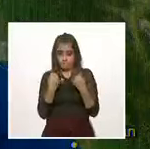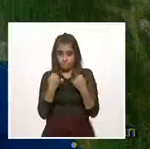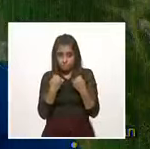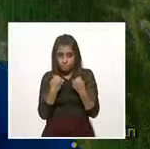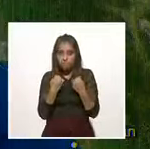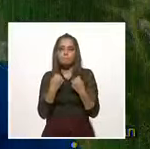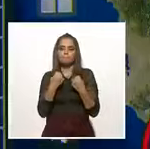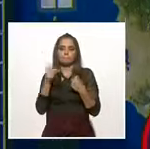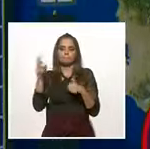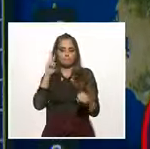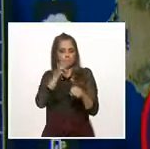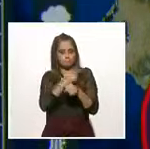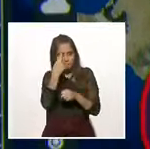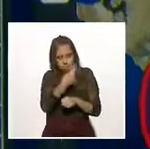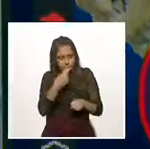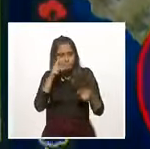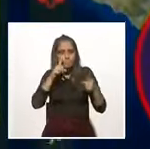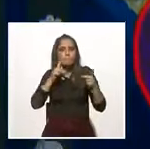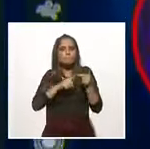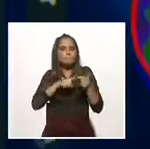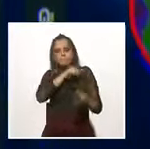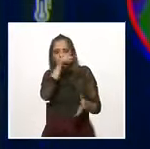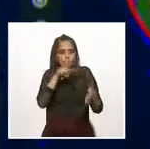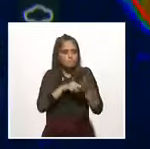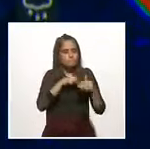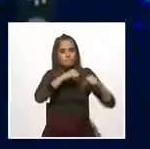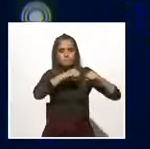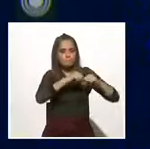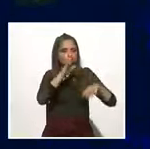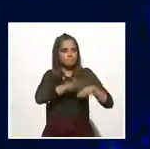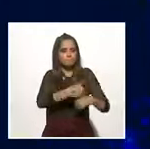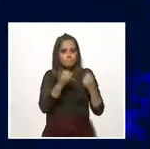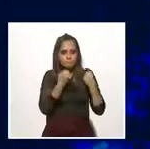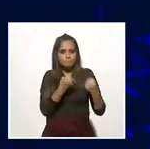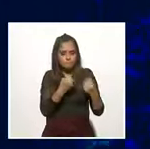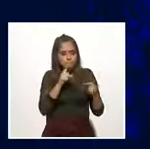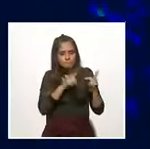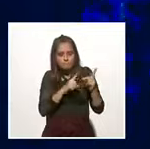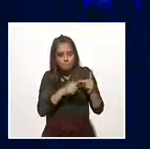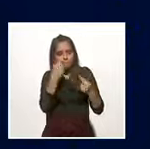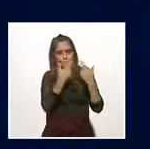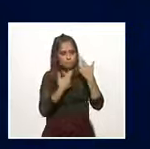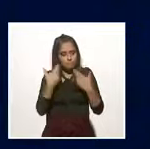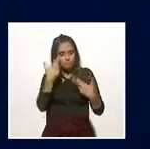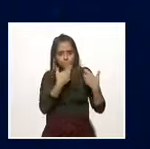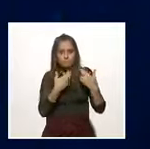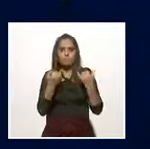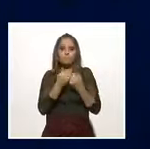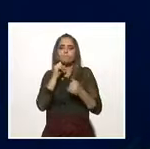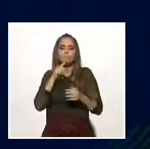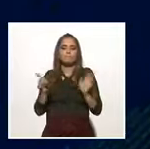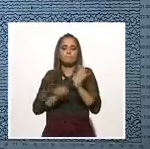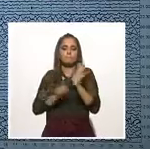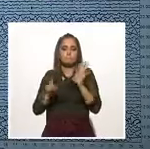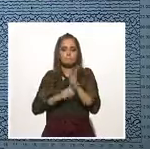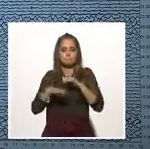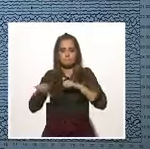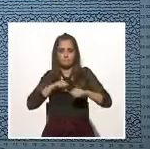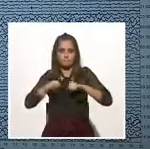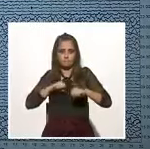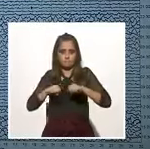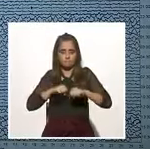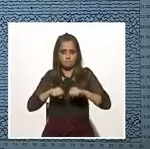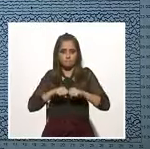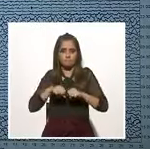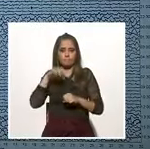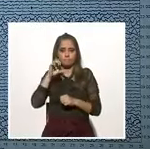evaluar dónde se mueve más el terreno con respecto a otro lugar. Pero también se encuentra el sistema de alerta sísmico, el SASMEX,